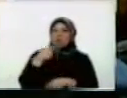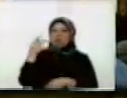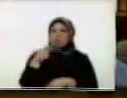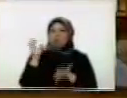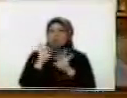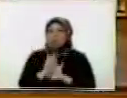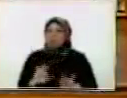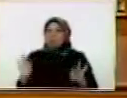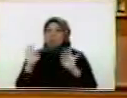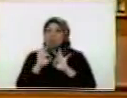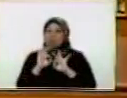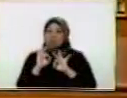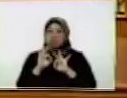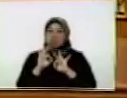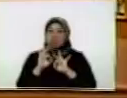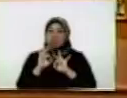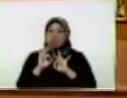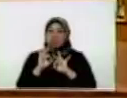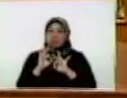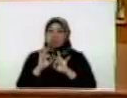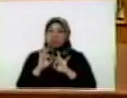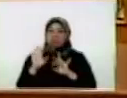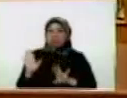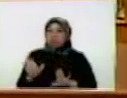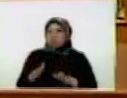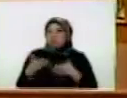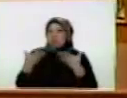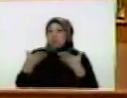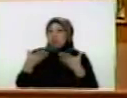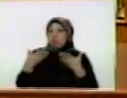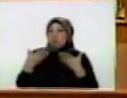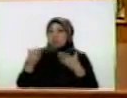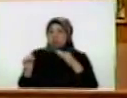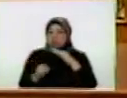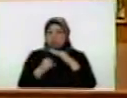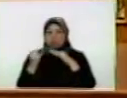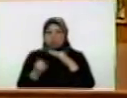nada? ¿Cuándo será que